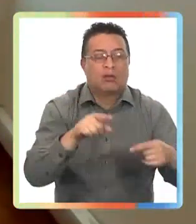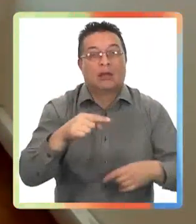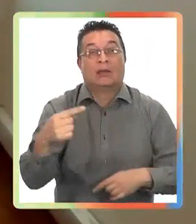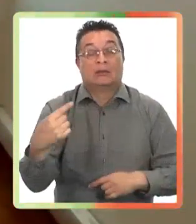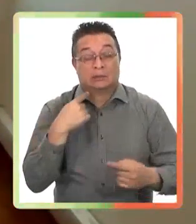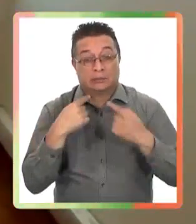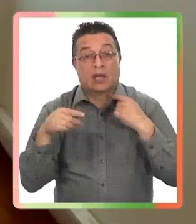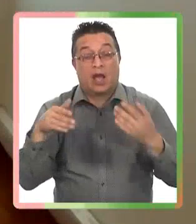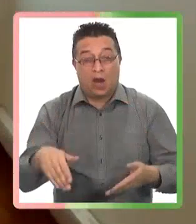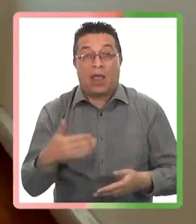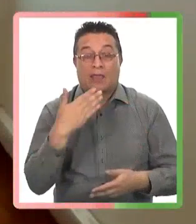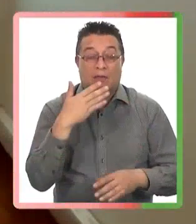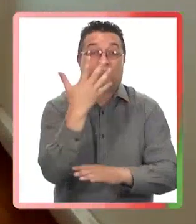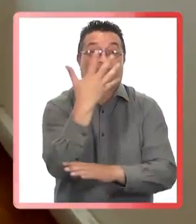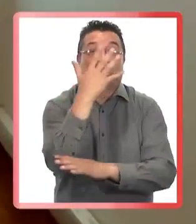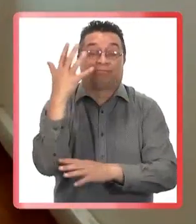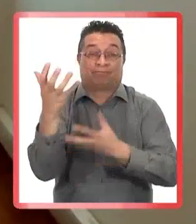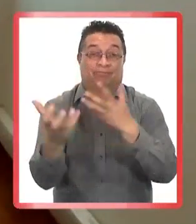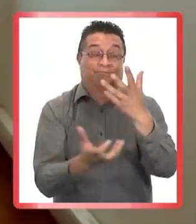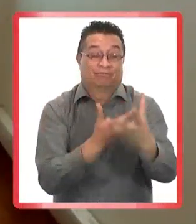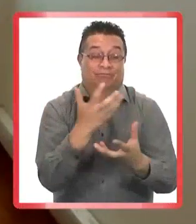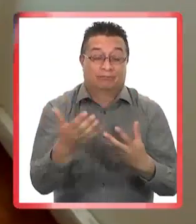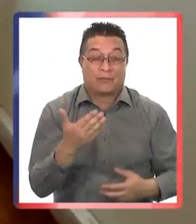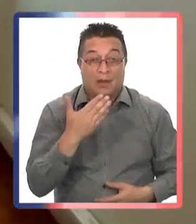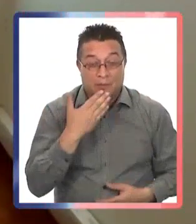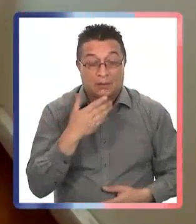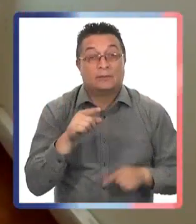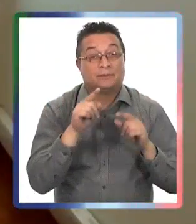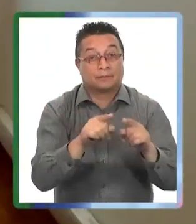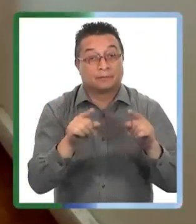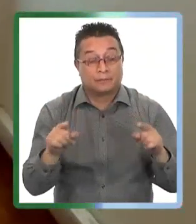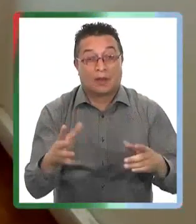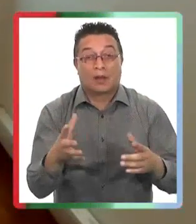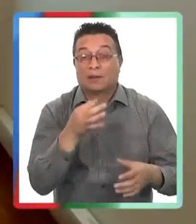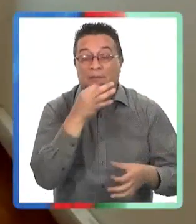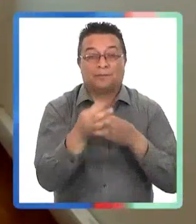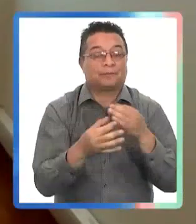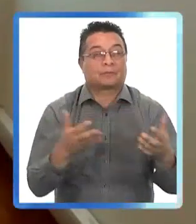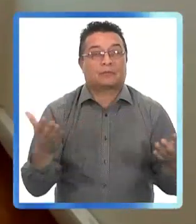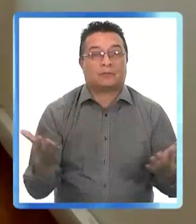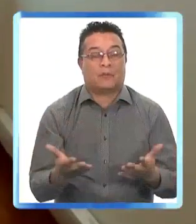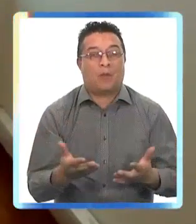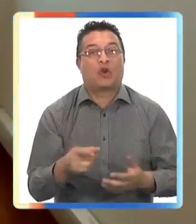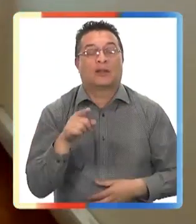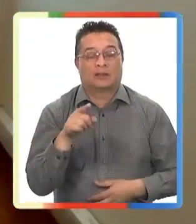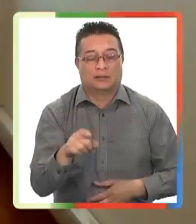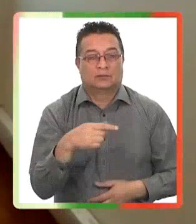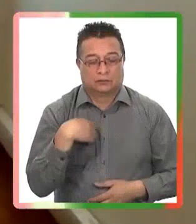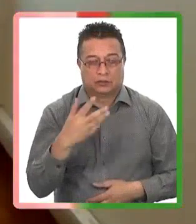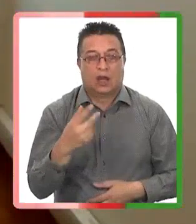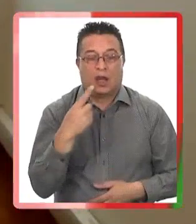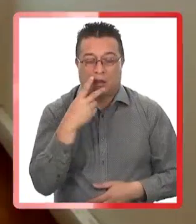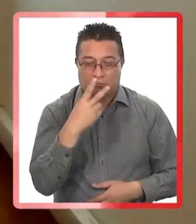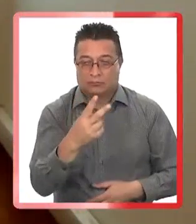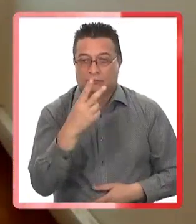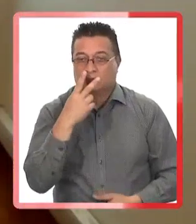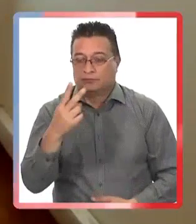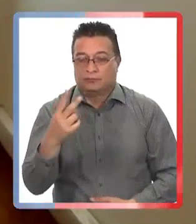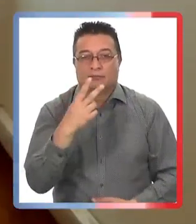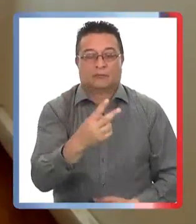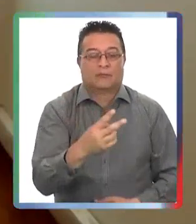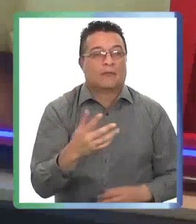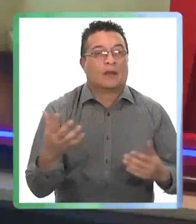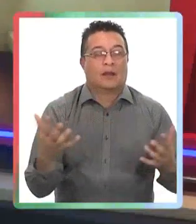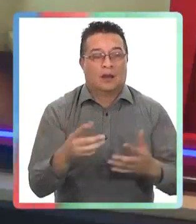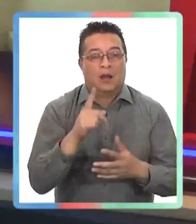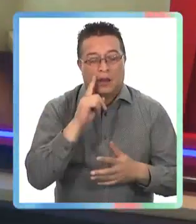¿cierto?, la afectación ahora por los temas de incendio. Entonces, esto lo señalo porque básicamente estamos en presencia